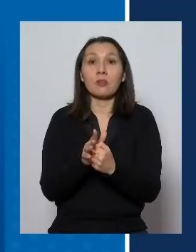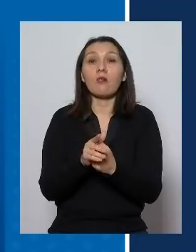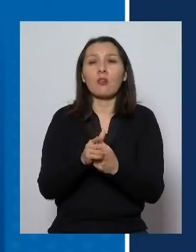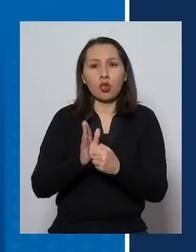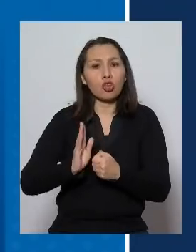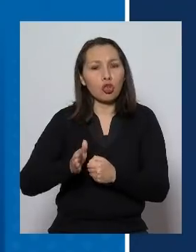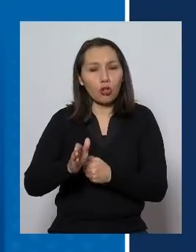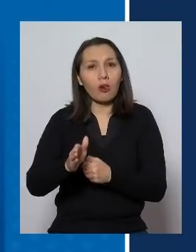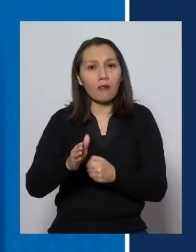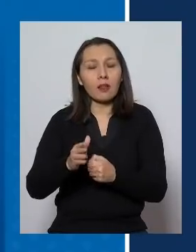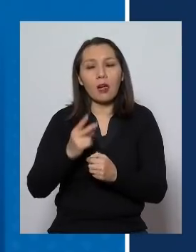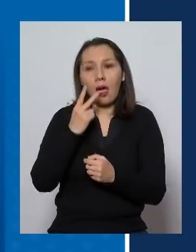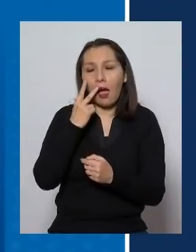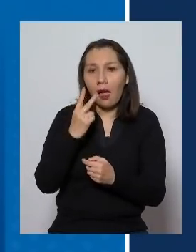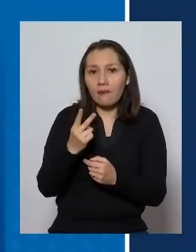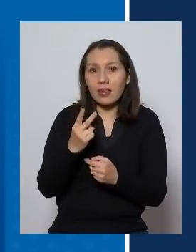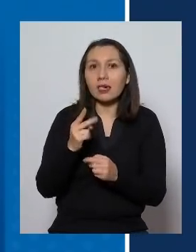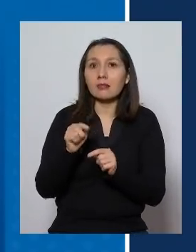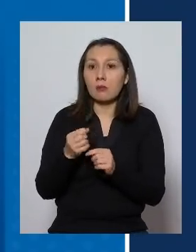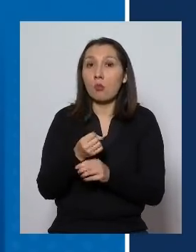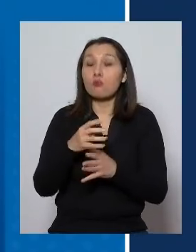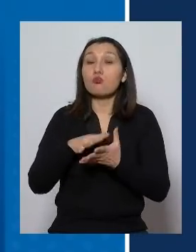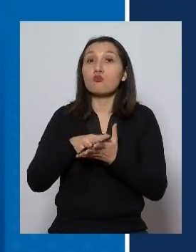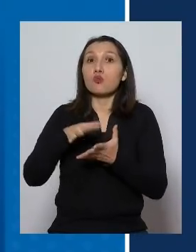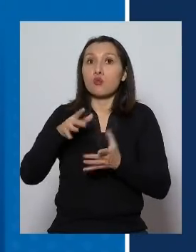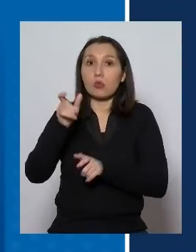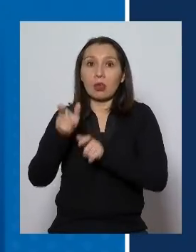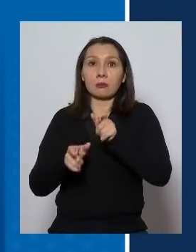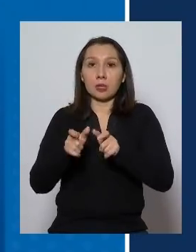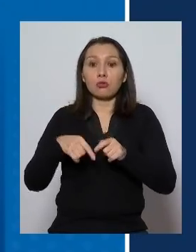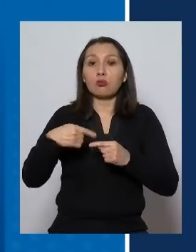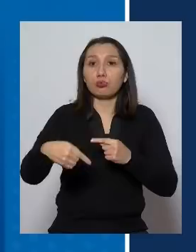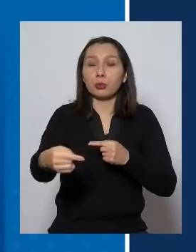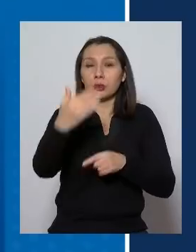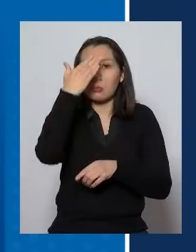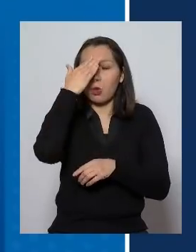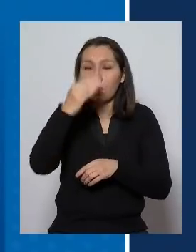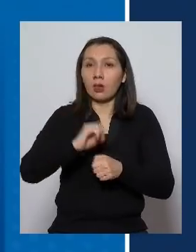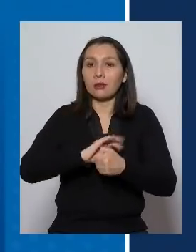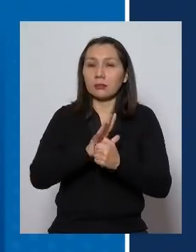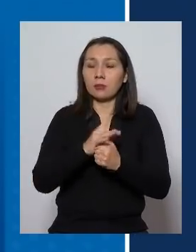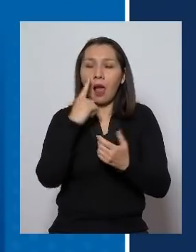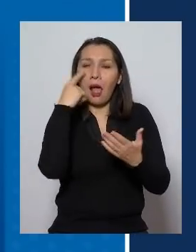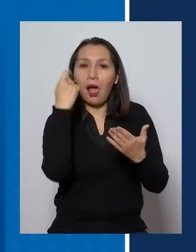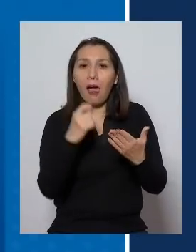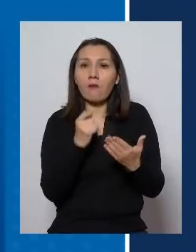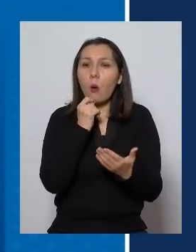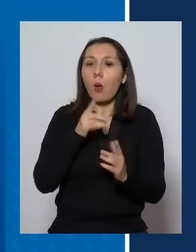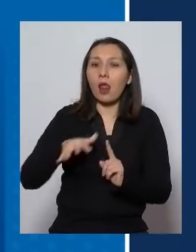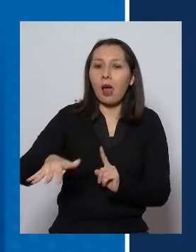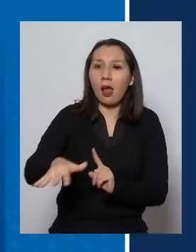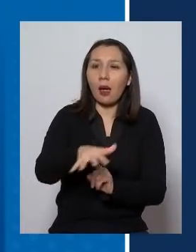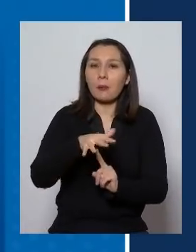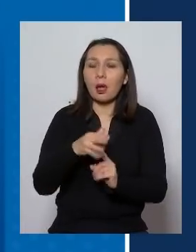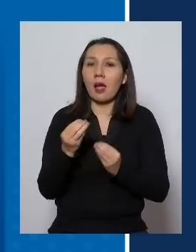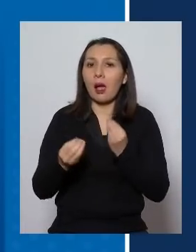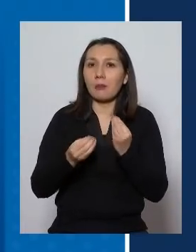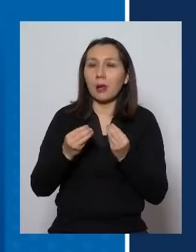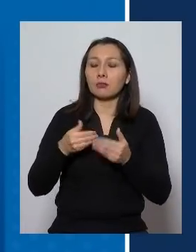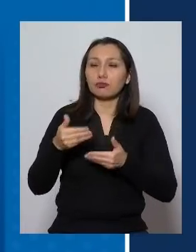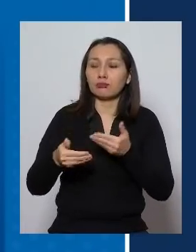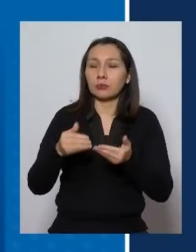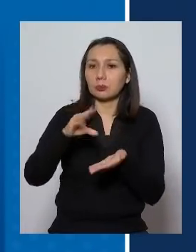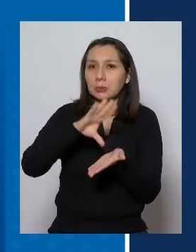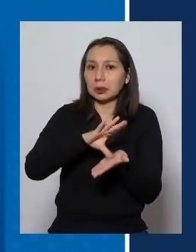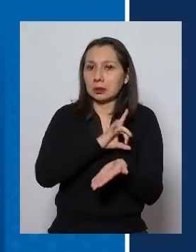vamos a seguir probablemente viendo estos números en los próximos días. Tenemos que ir evaluando cuál es la situación que se va a ir presentando en